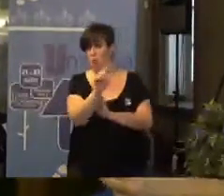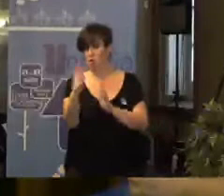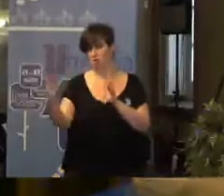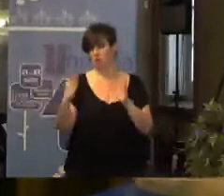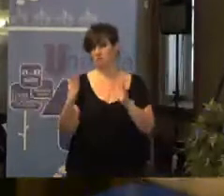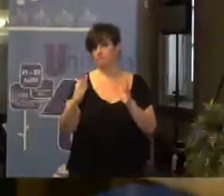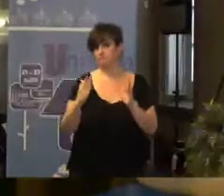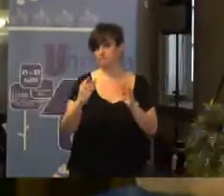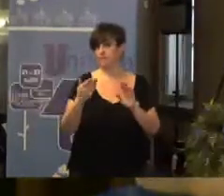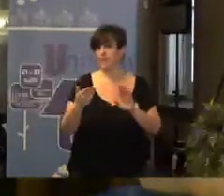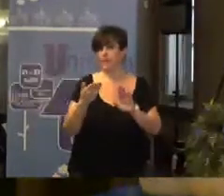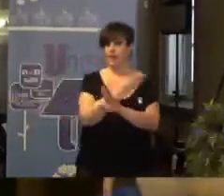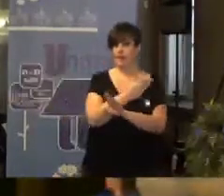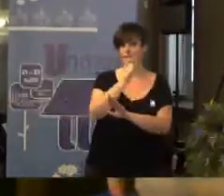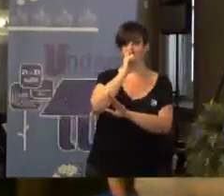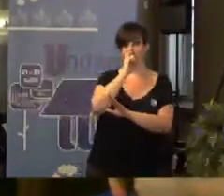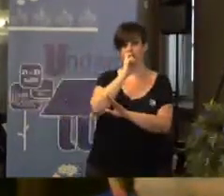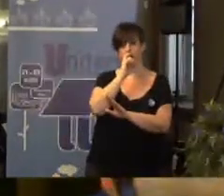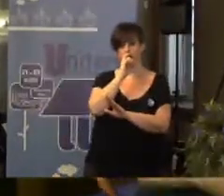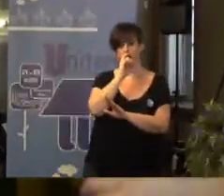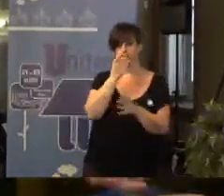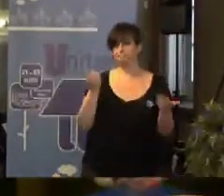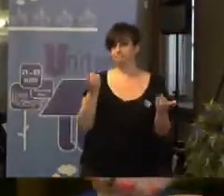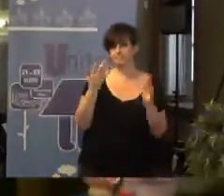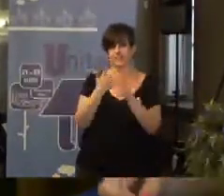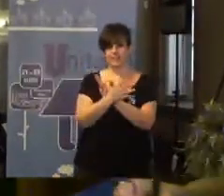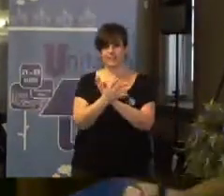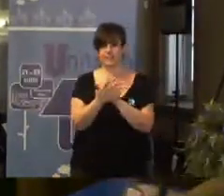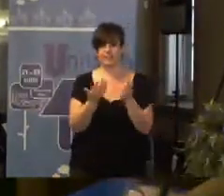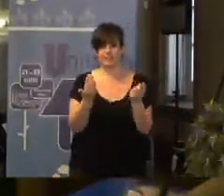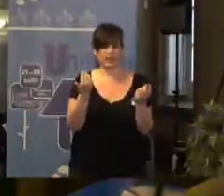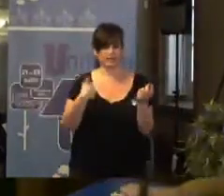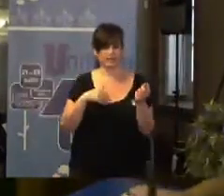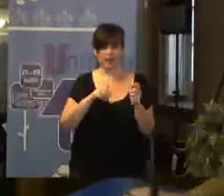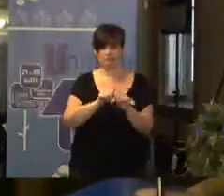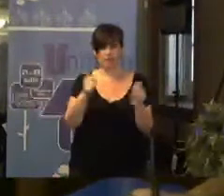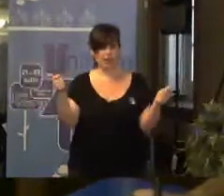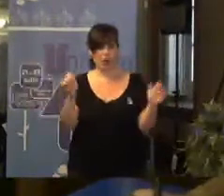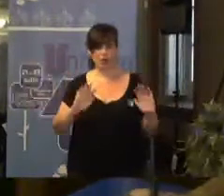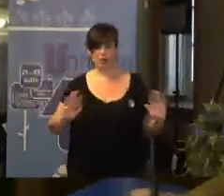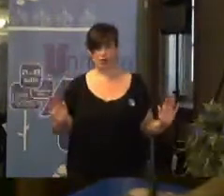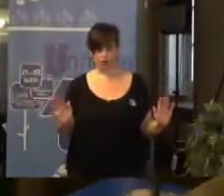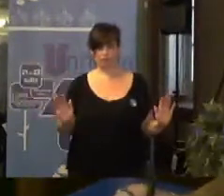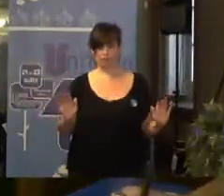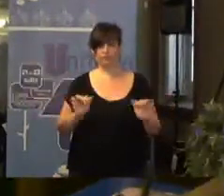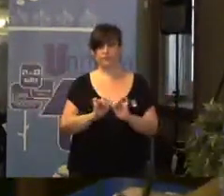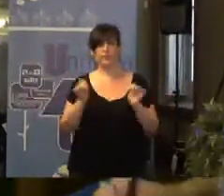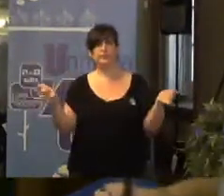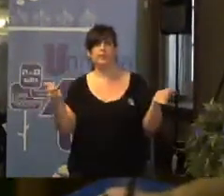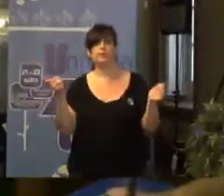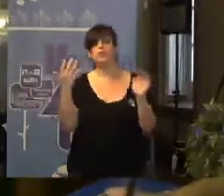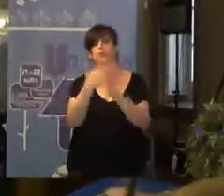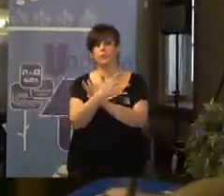Aznar, pois entón evidentemente aí esa creba xenera un divorcio e se de alguma maneira se pode falar de